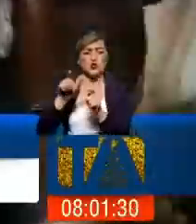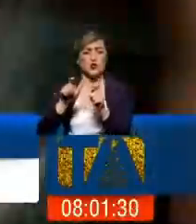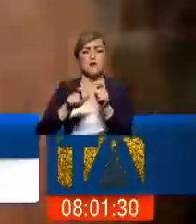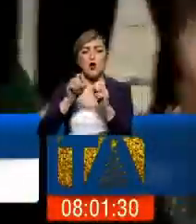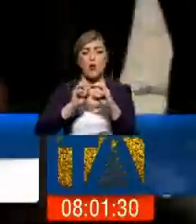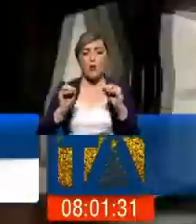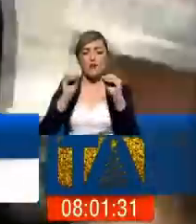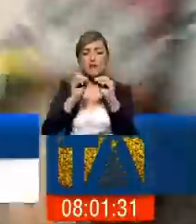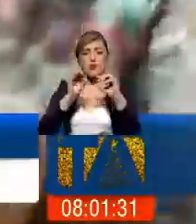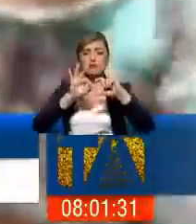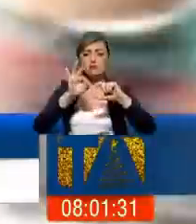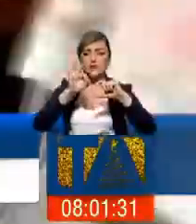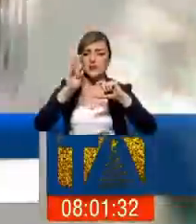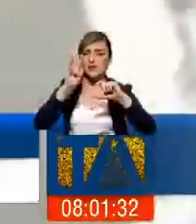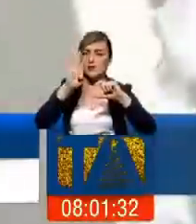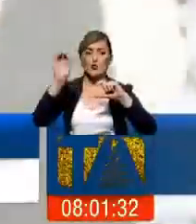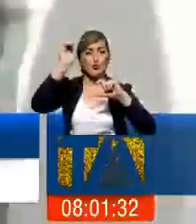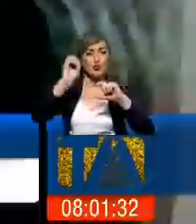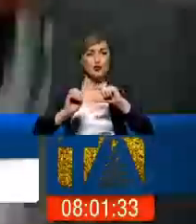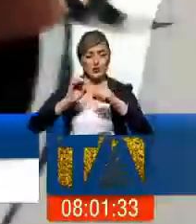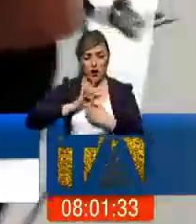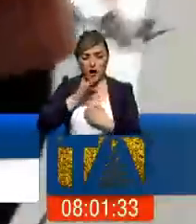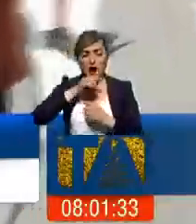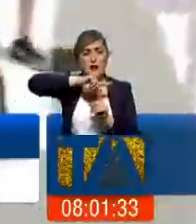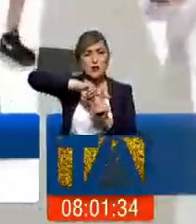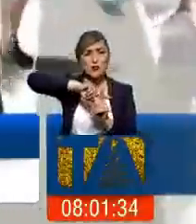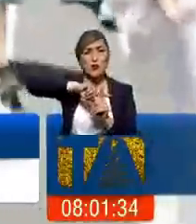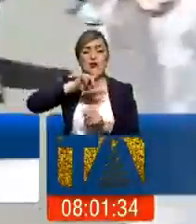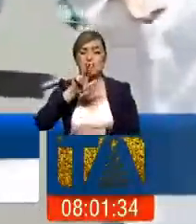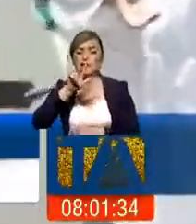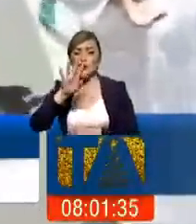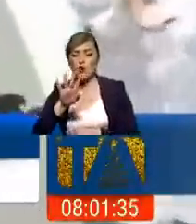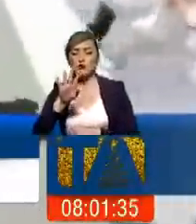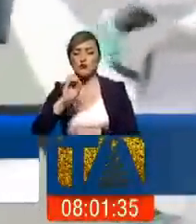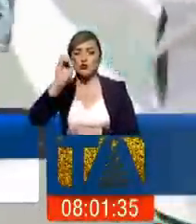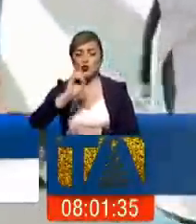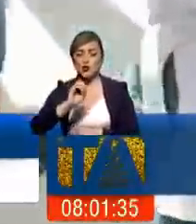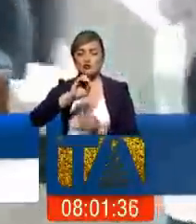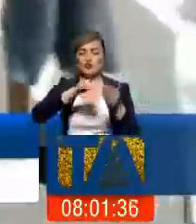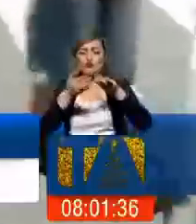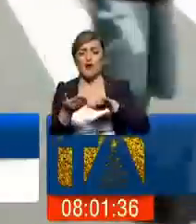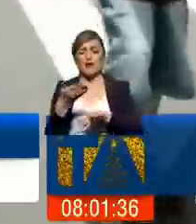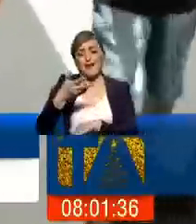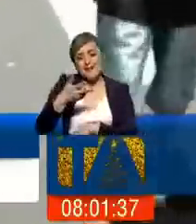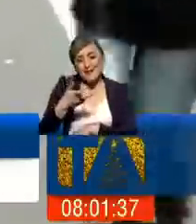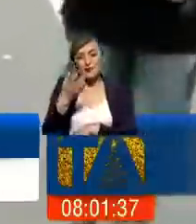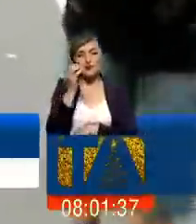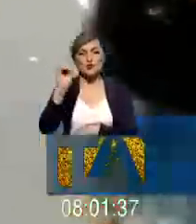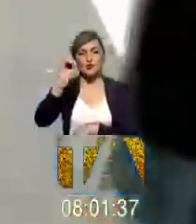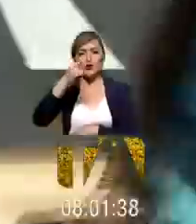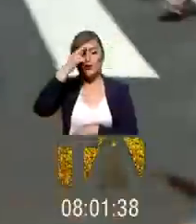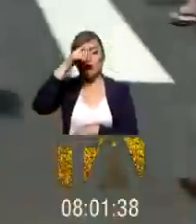aumento del 54% en los casos confirmados, del 34% de las muertes y del 13% de las